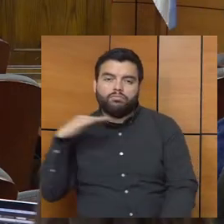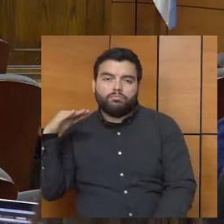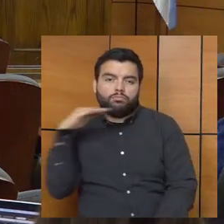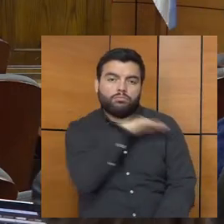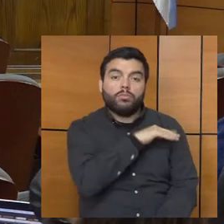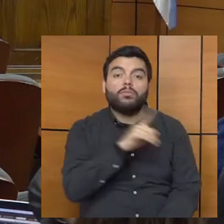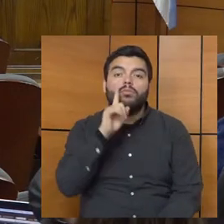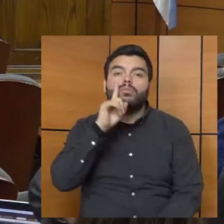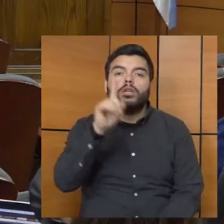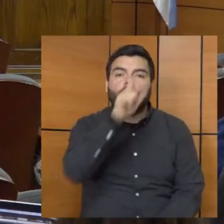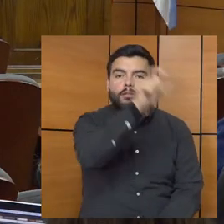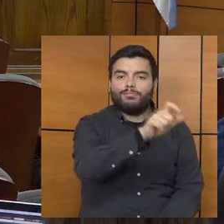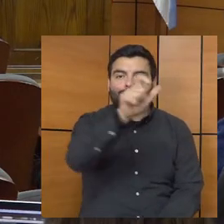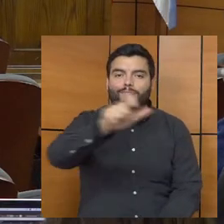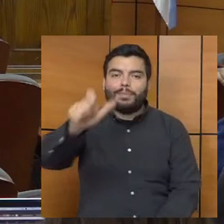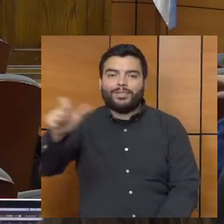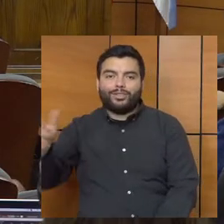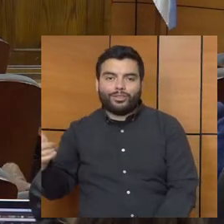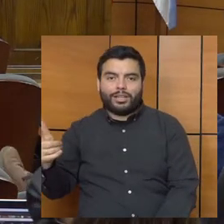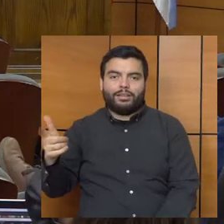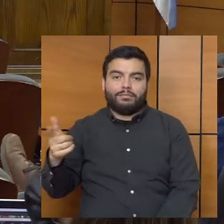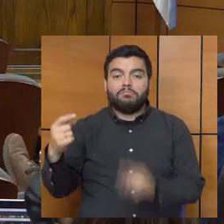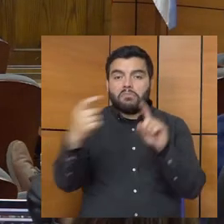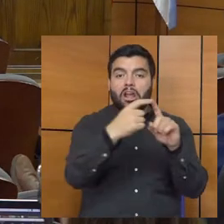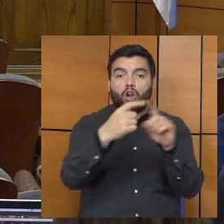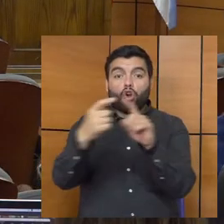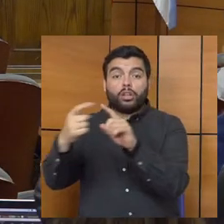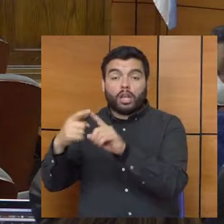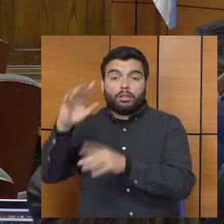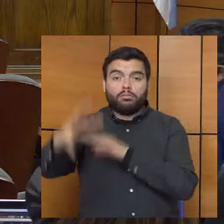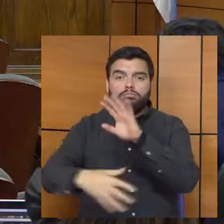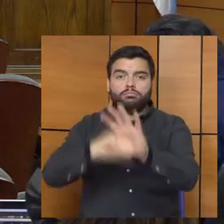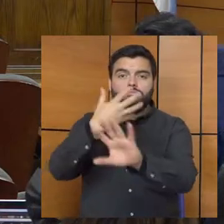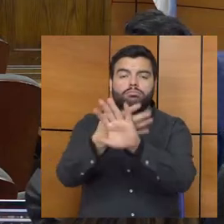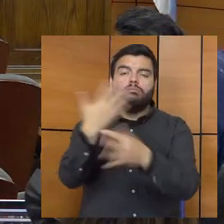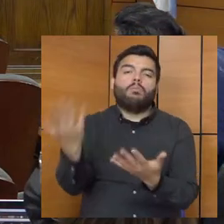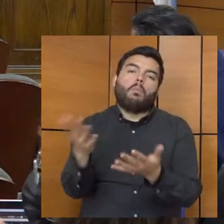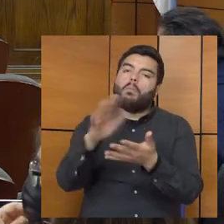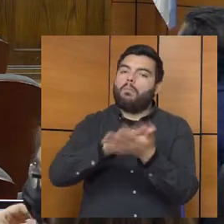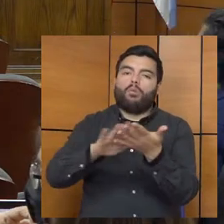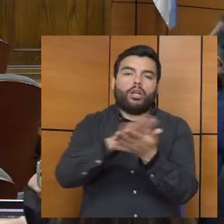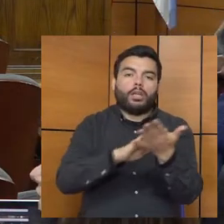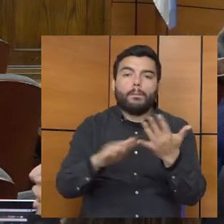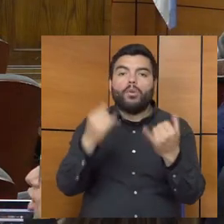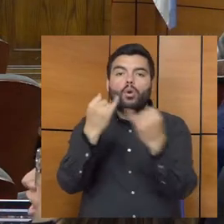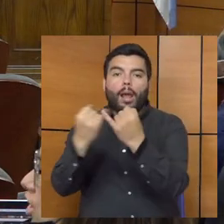las personas con las que te conectas, ¿eh?, sean amigos, familiares, etcétera.